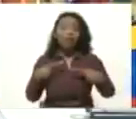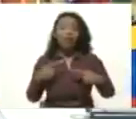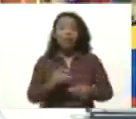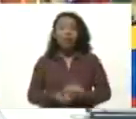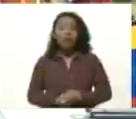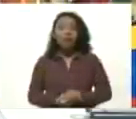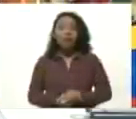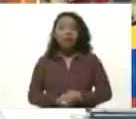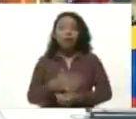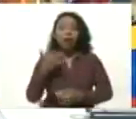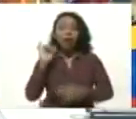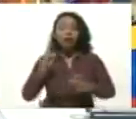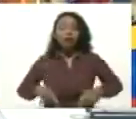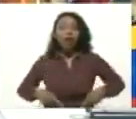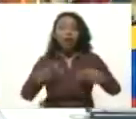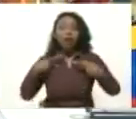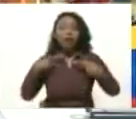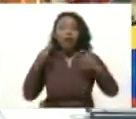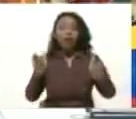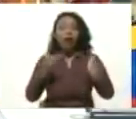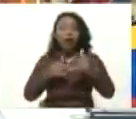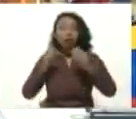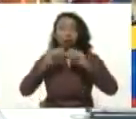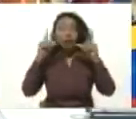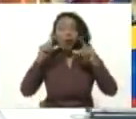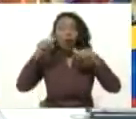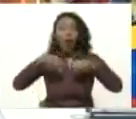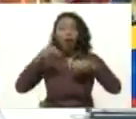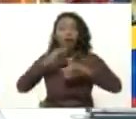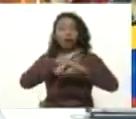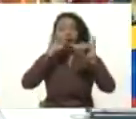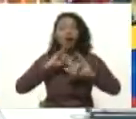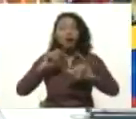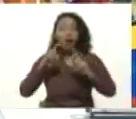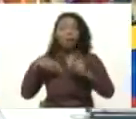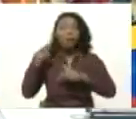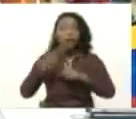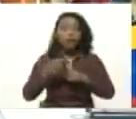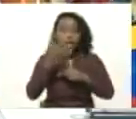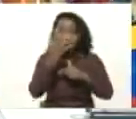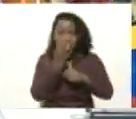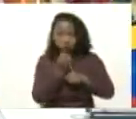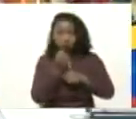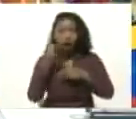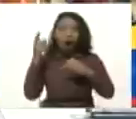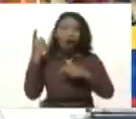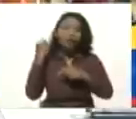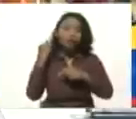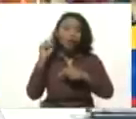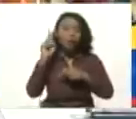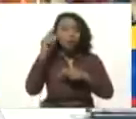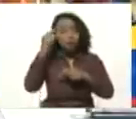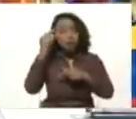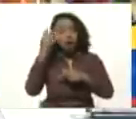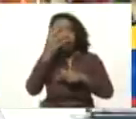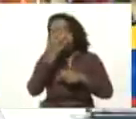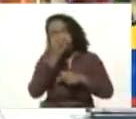Es la vida, caja de sorpresa, hoy felicidad y mañana tristeza. Ayer tuvimos un día triste.